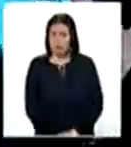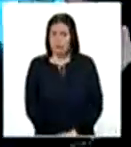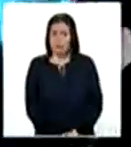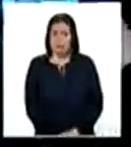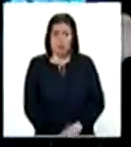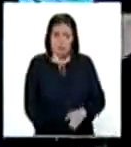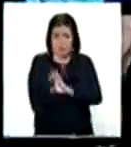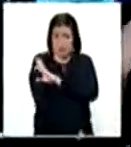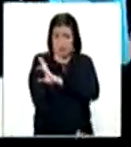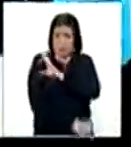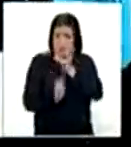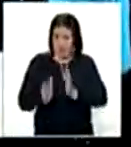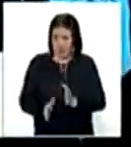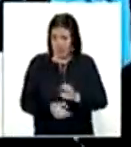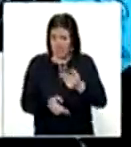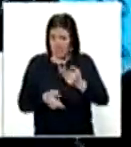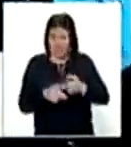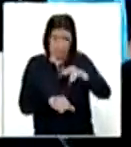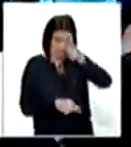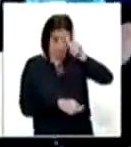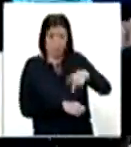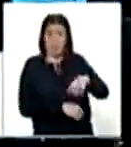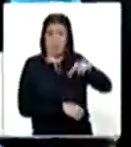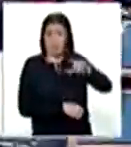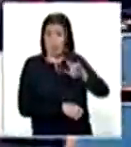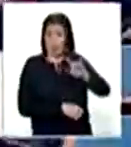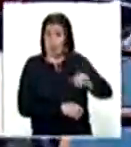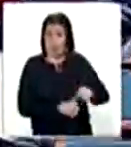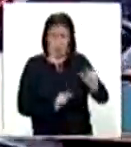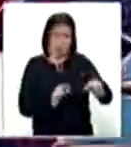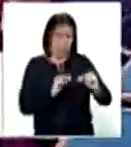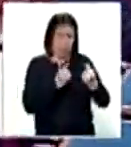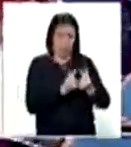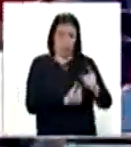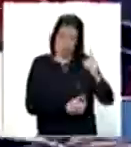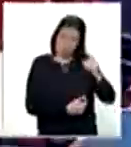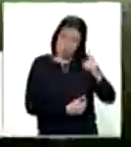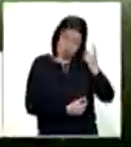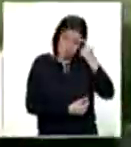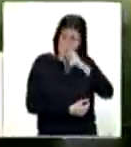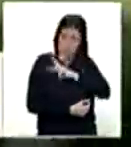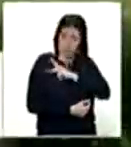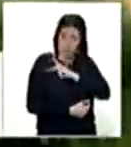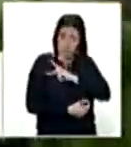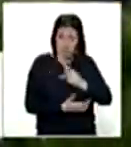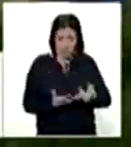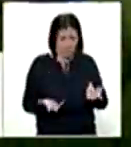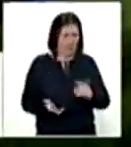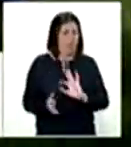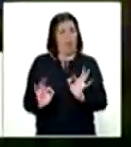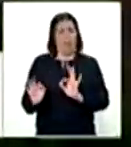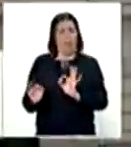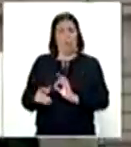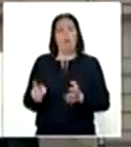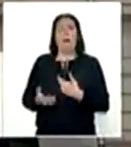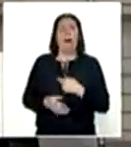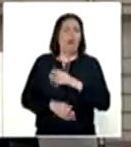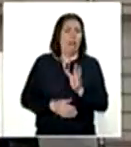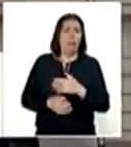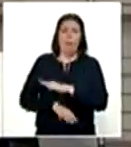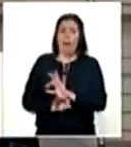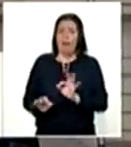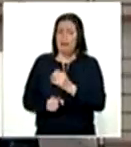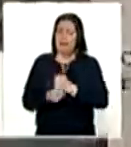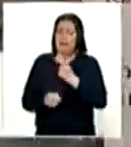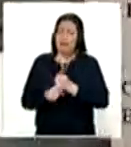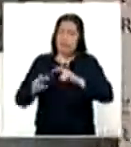El fiscal de la Nación, Pablo Sánchez, es ahora el blanco del fujimorismo que cuestiona su supuesta inacción para investigar a las empresas consorciadas de